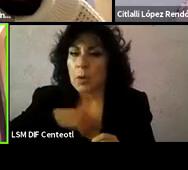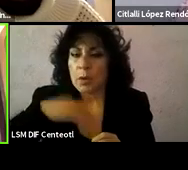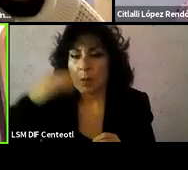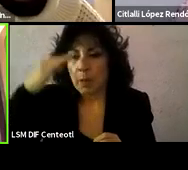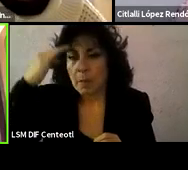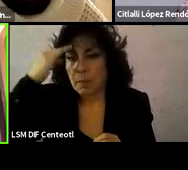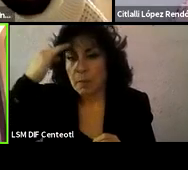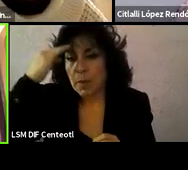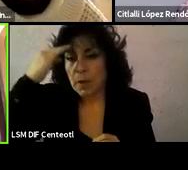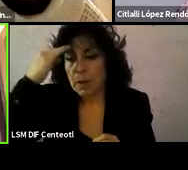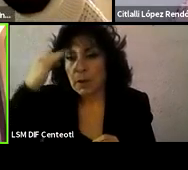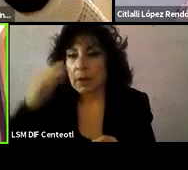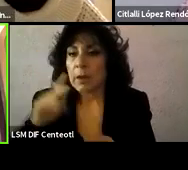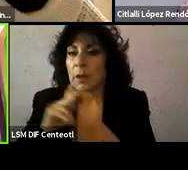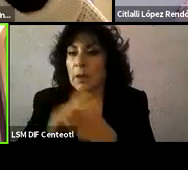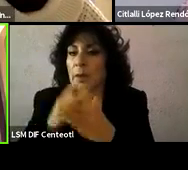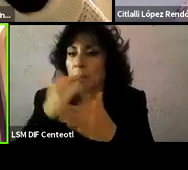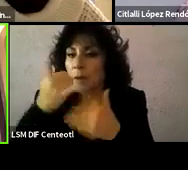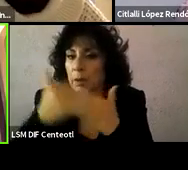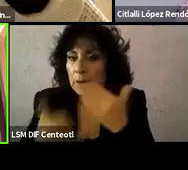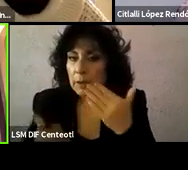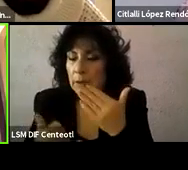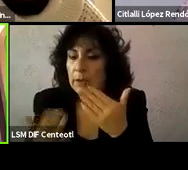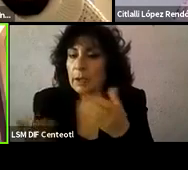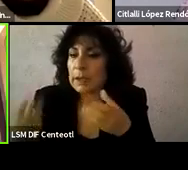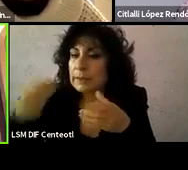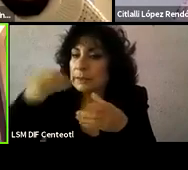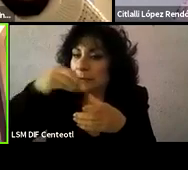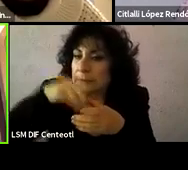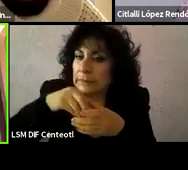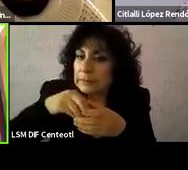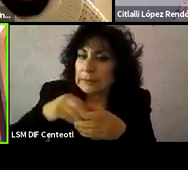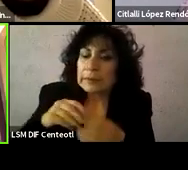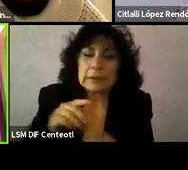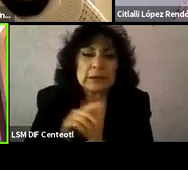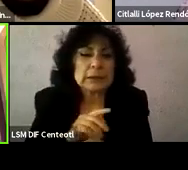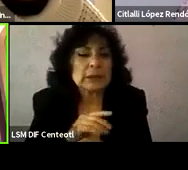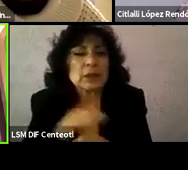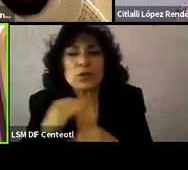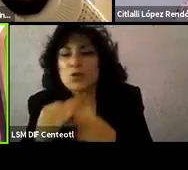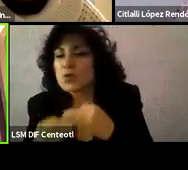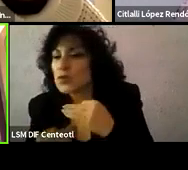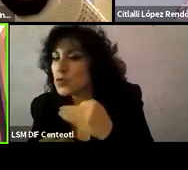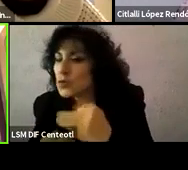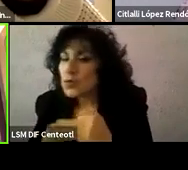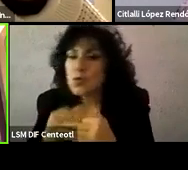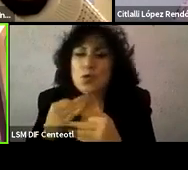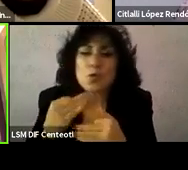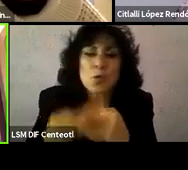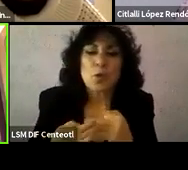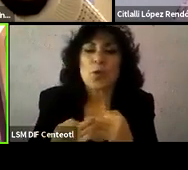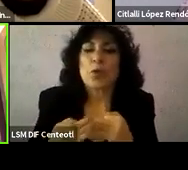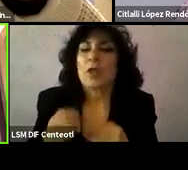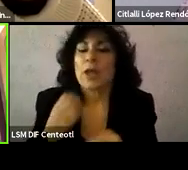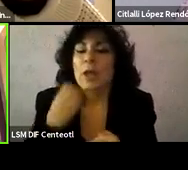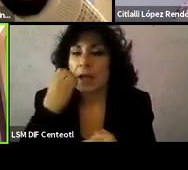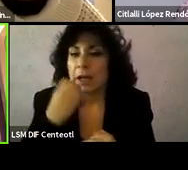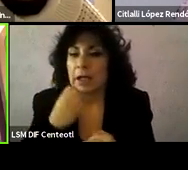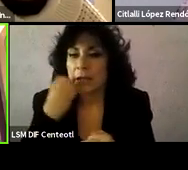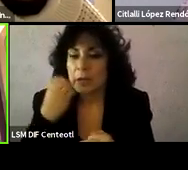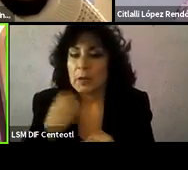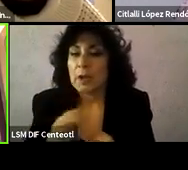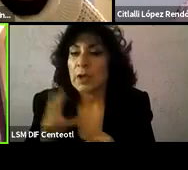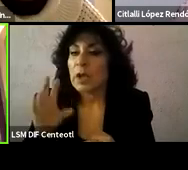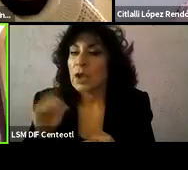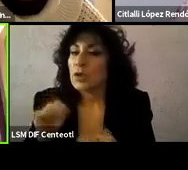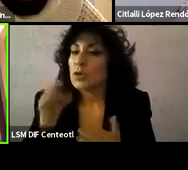que se inserta de educación para la paz en toda la escuela, ¿no? No es únicamente el concepto de vamos